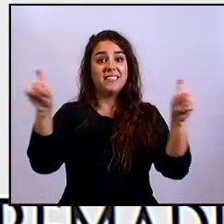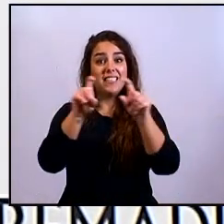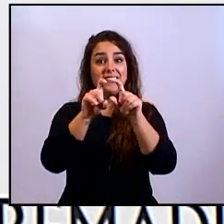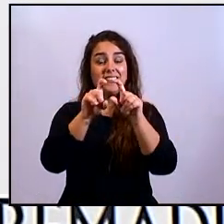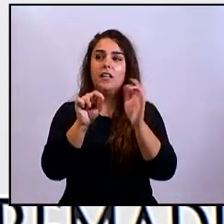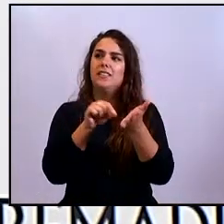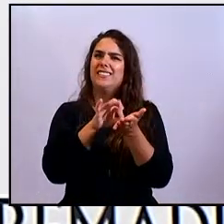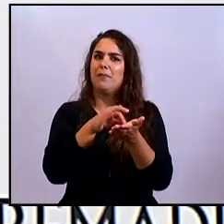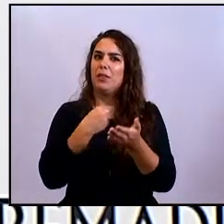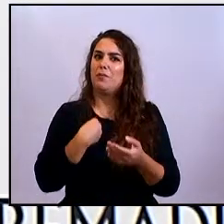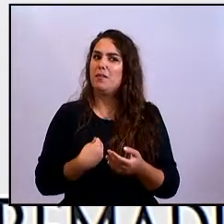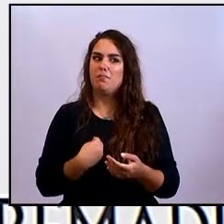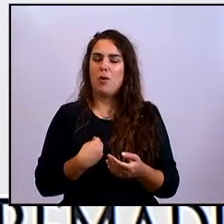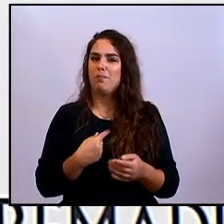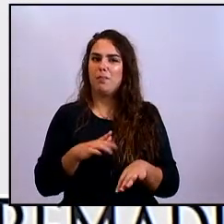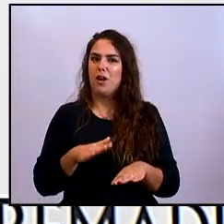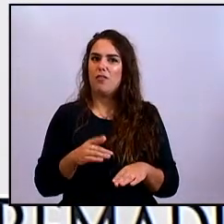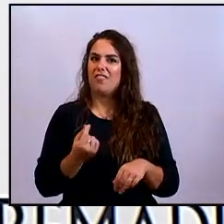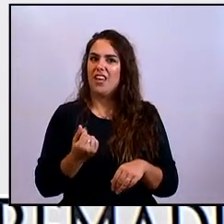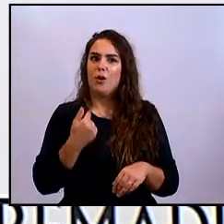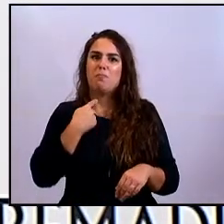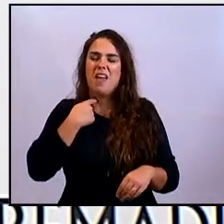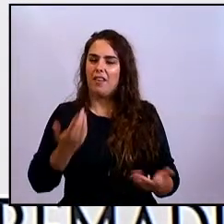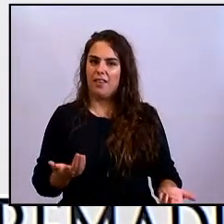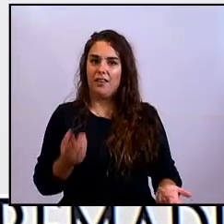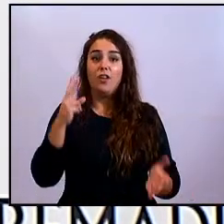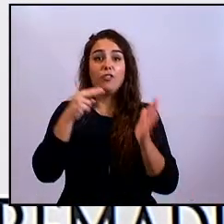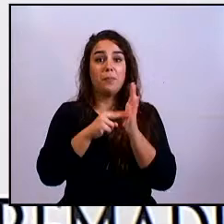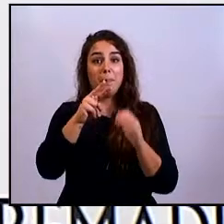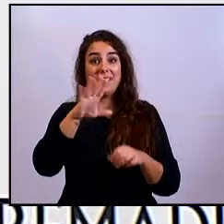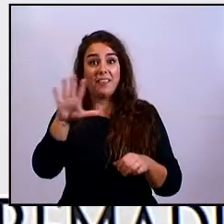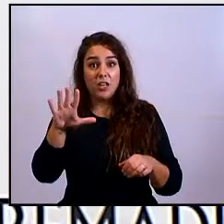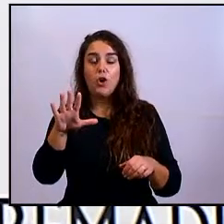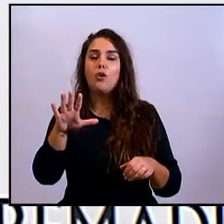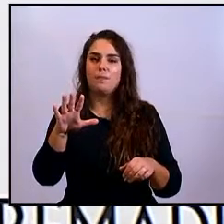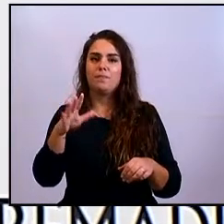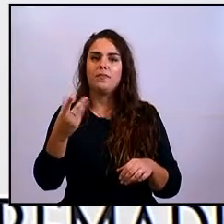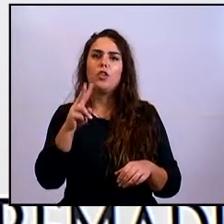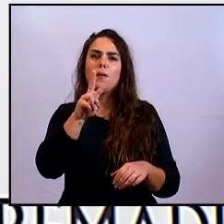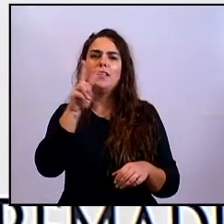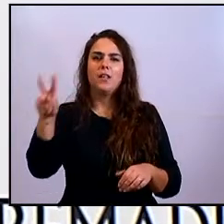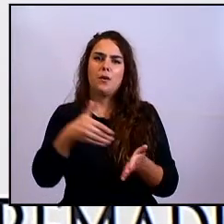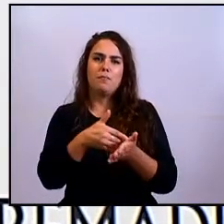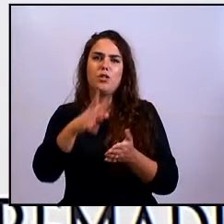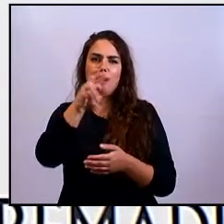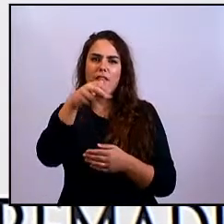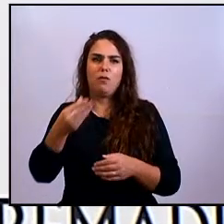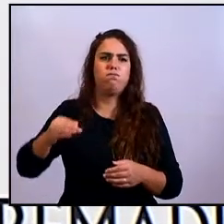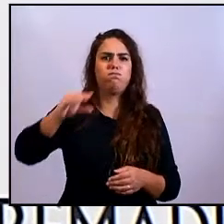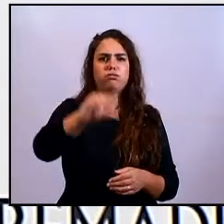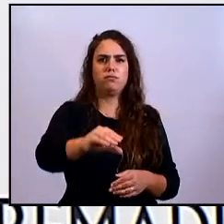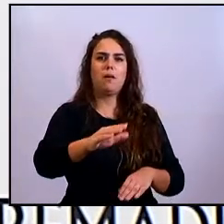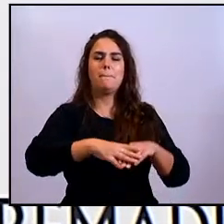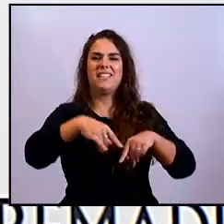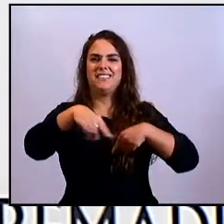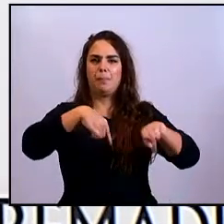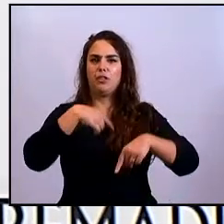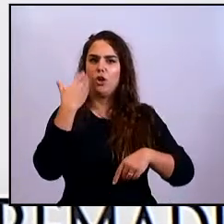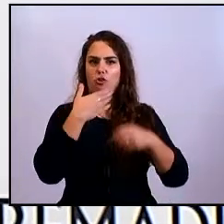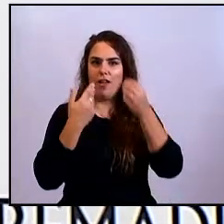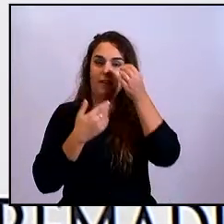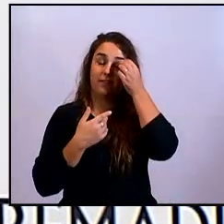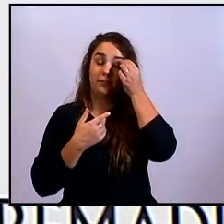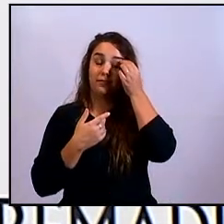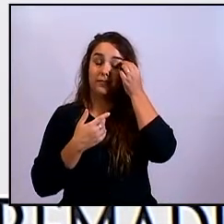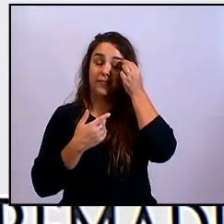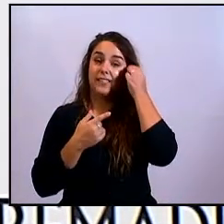el servicio a pérdidas. En el año 2025 vamos a dirigir 22 millones de euros al transporte escolar, del